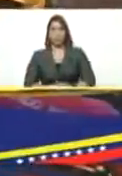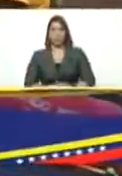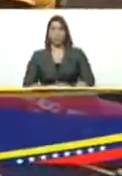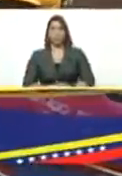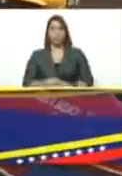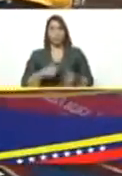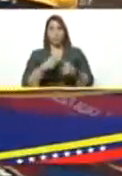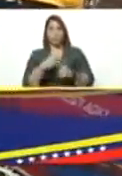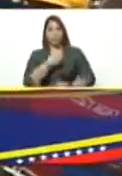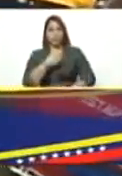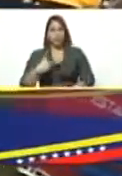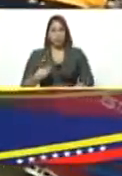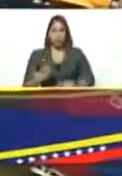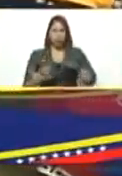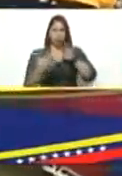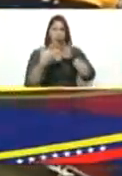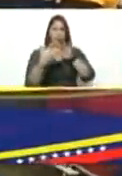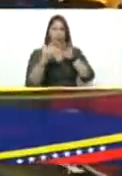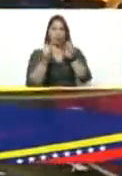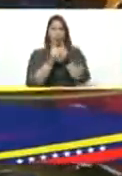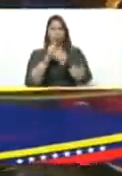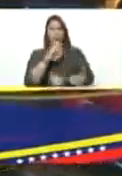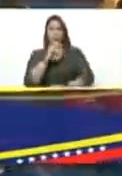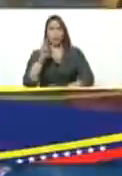Entonces yo quiero estar conectado con los CPT.